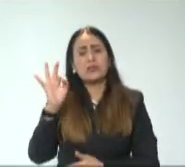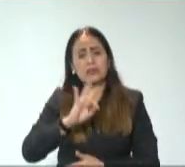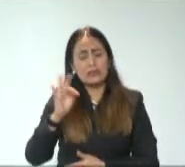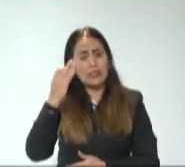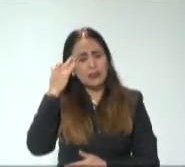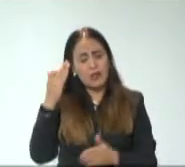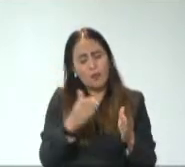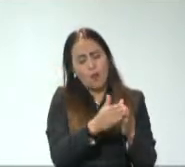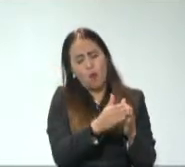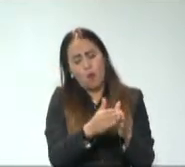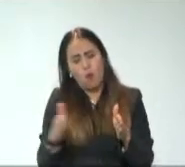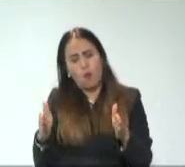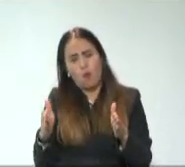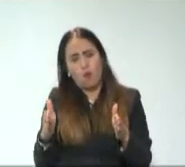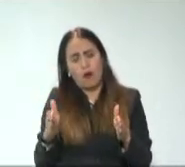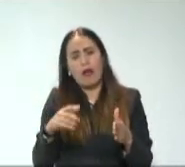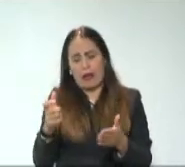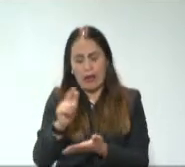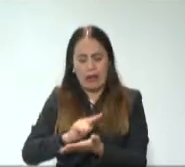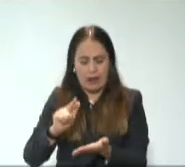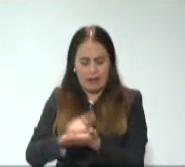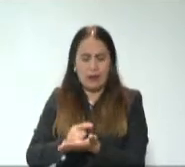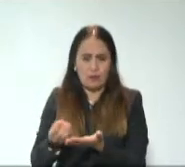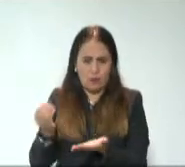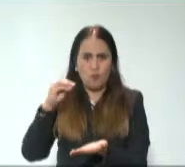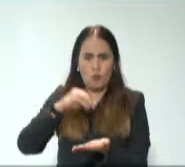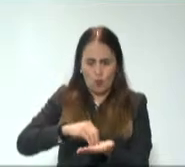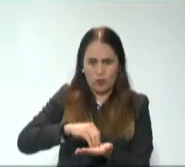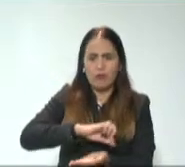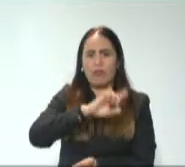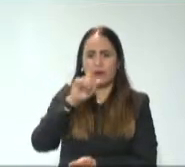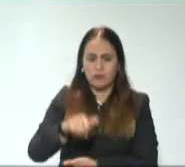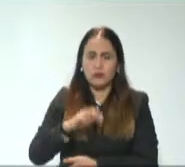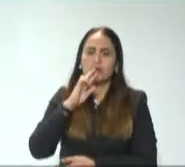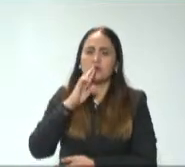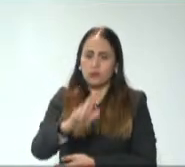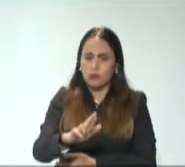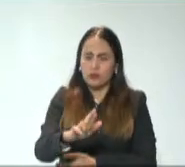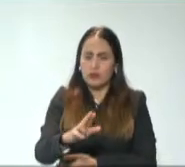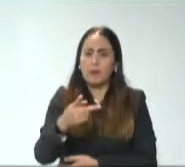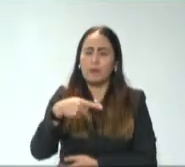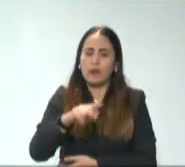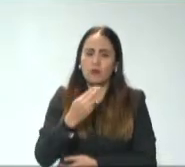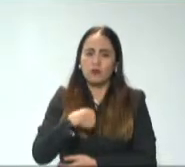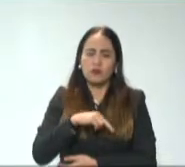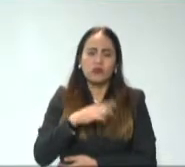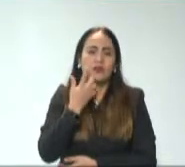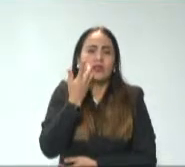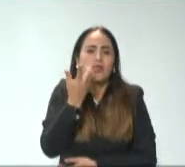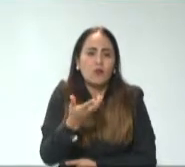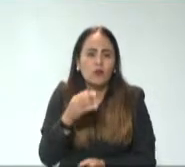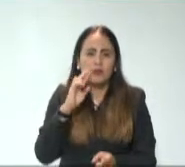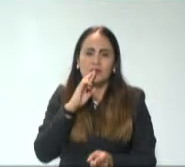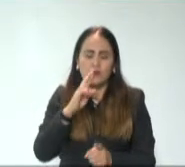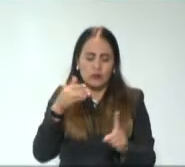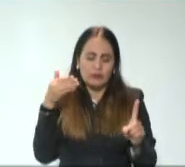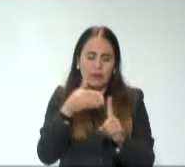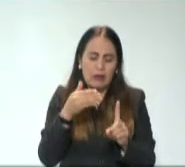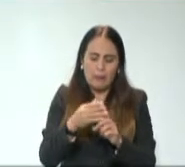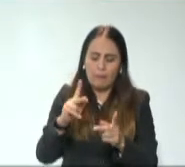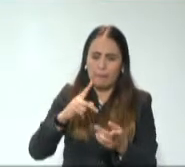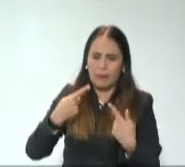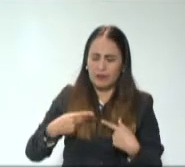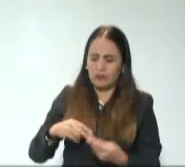ciertos tiempos tal como lo establece la ley eh las respuestas pero lo que buscamos Es que la respuesta sea lo más satisfactoria